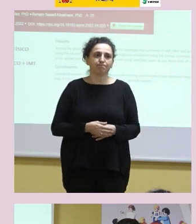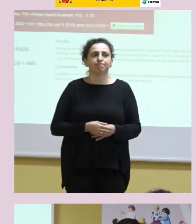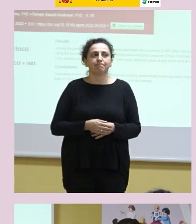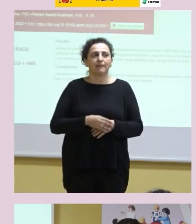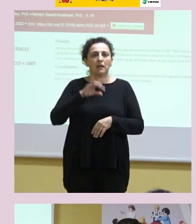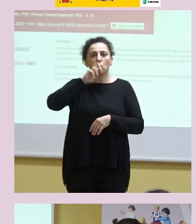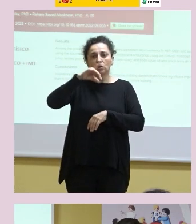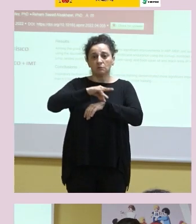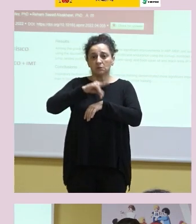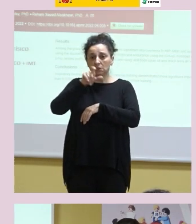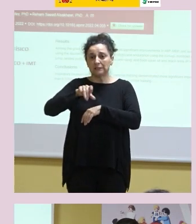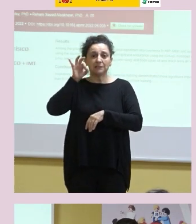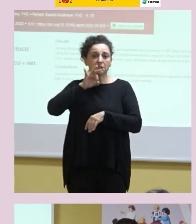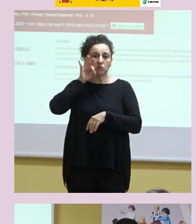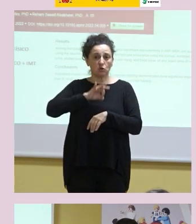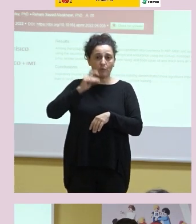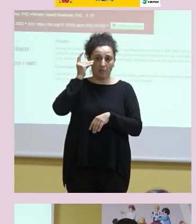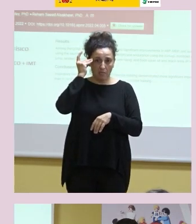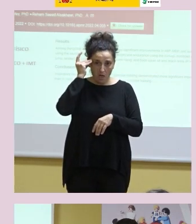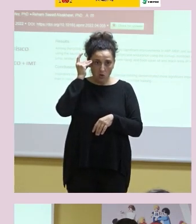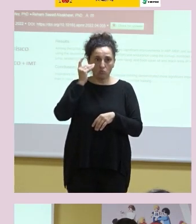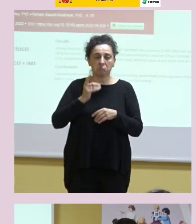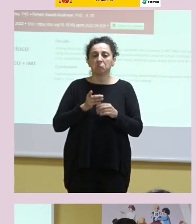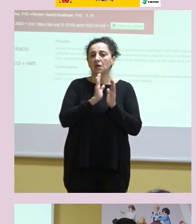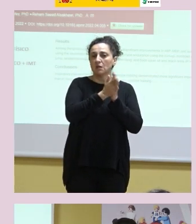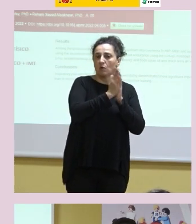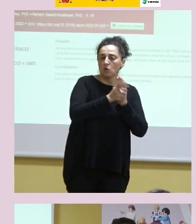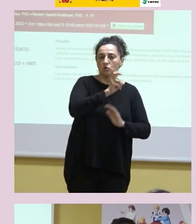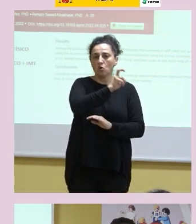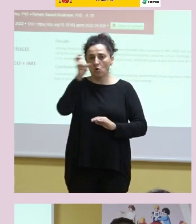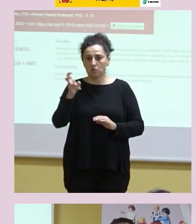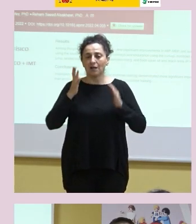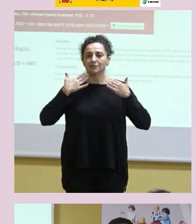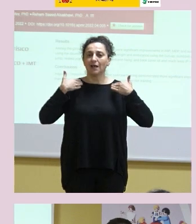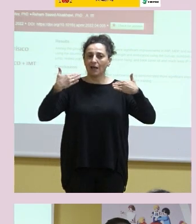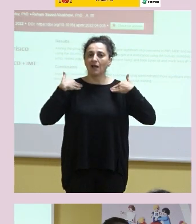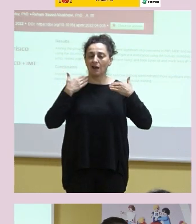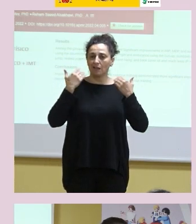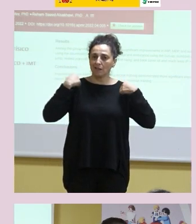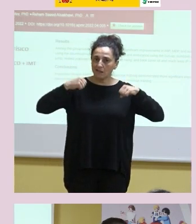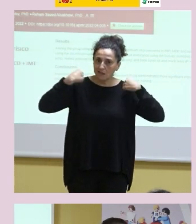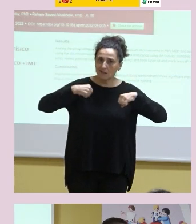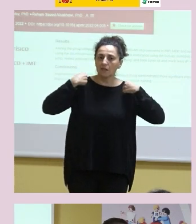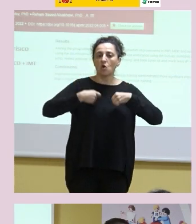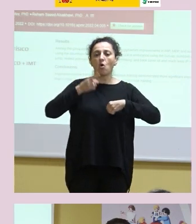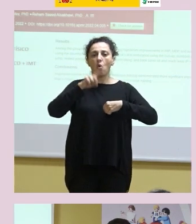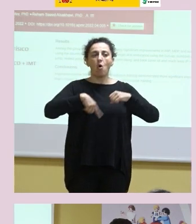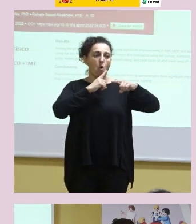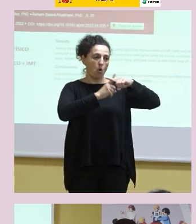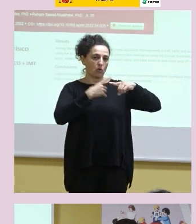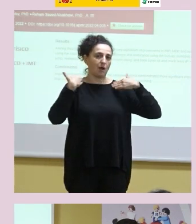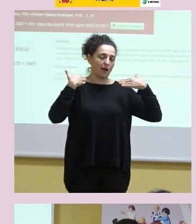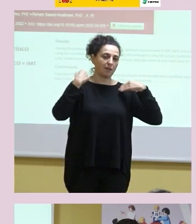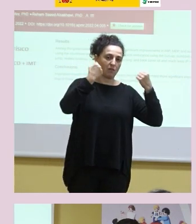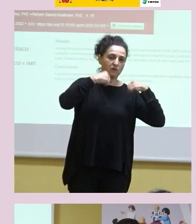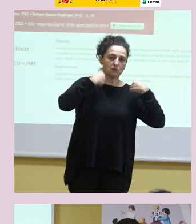por ejemplo el síndrome de Down, tienen otro tipo de intervenciones, como son el ejercicio físico o juntar la intervención de ejercicio físico con el